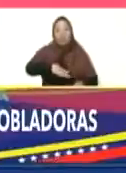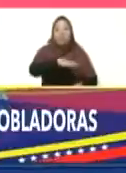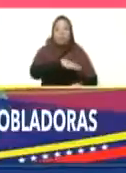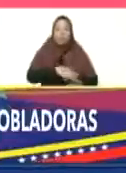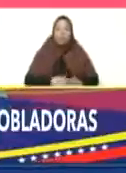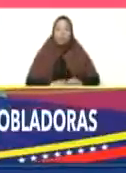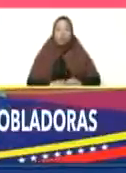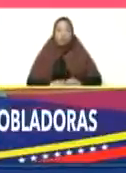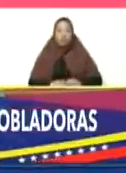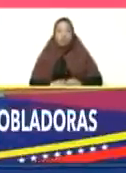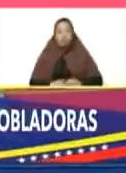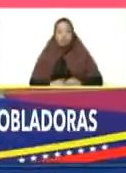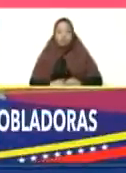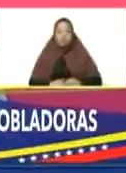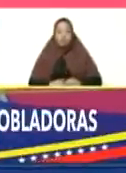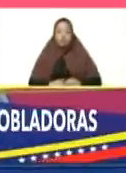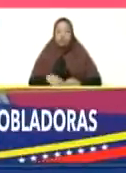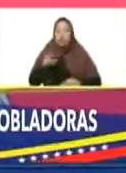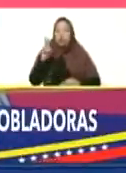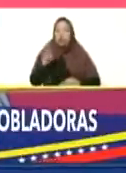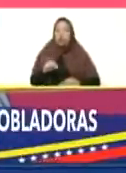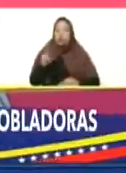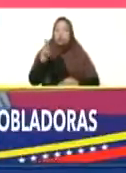jamás nos imaginábamos